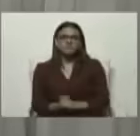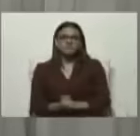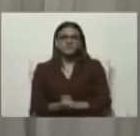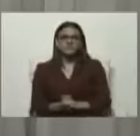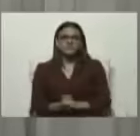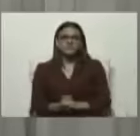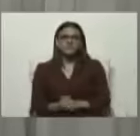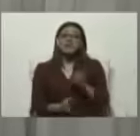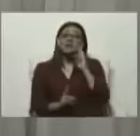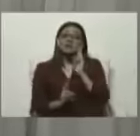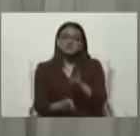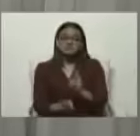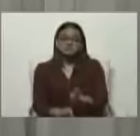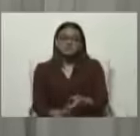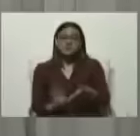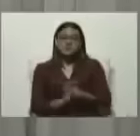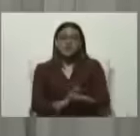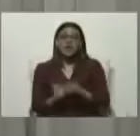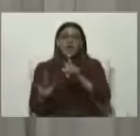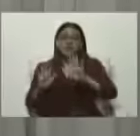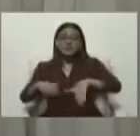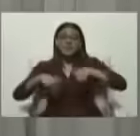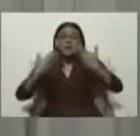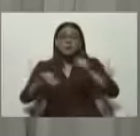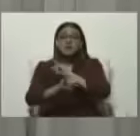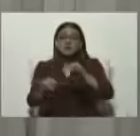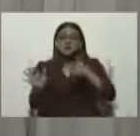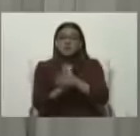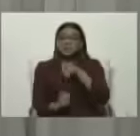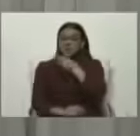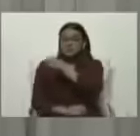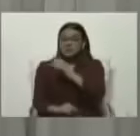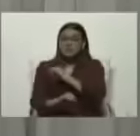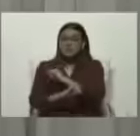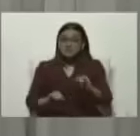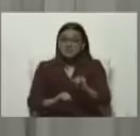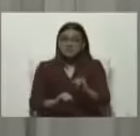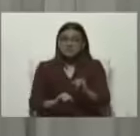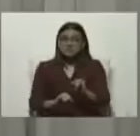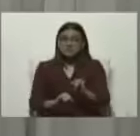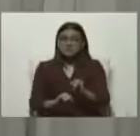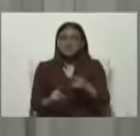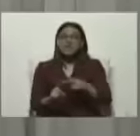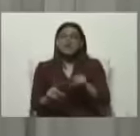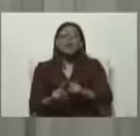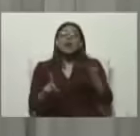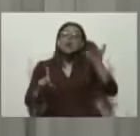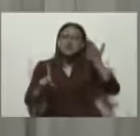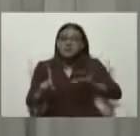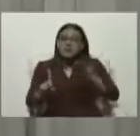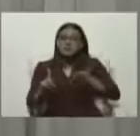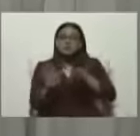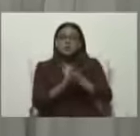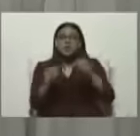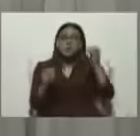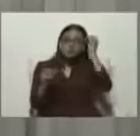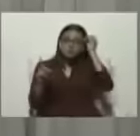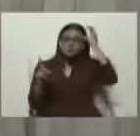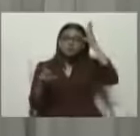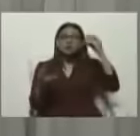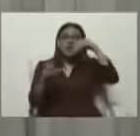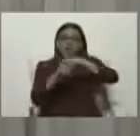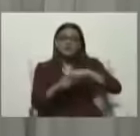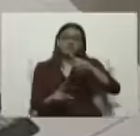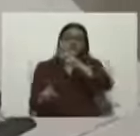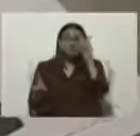Y resulta que después que Luis Brito García, si no el más importante, uno de los más importantes intelectuales de la República